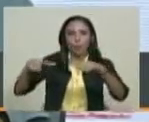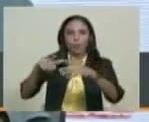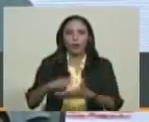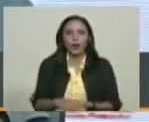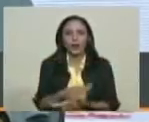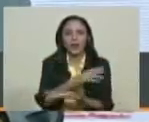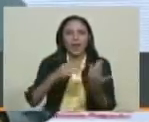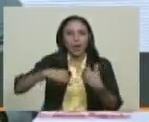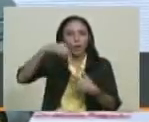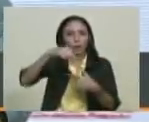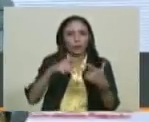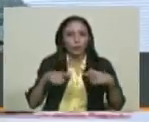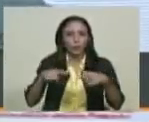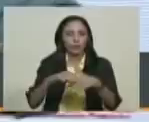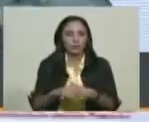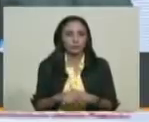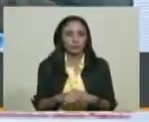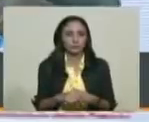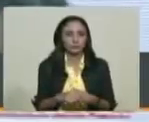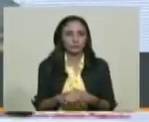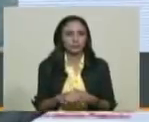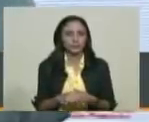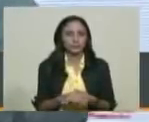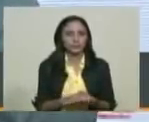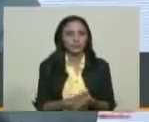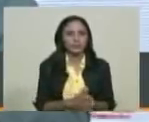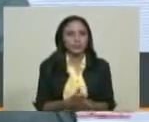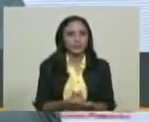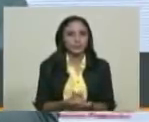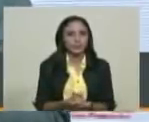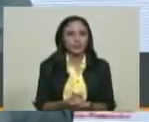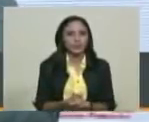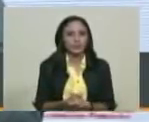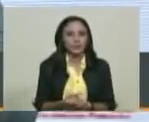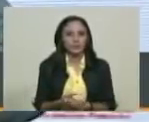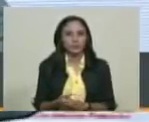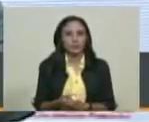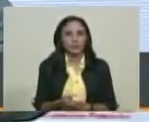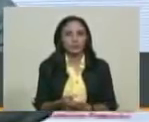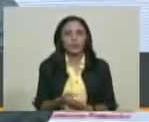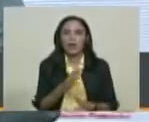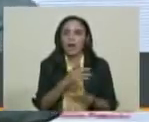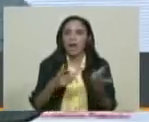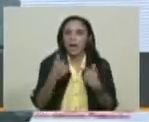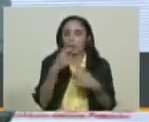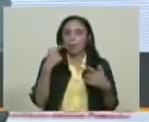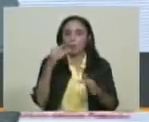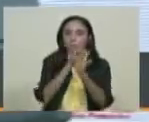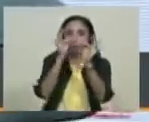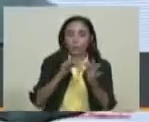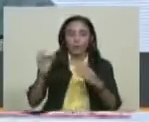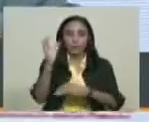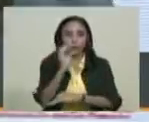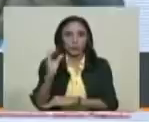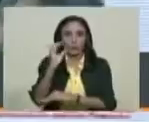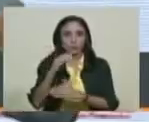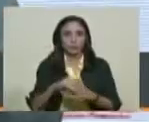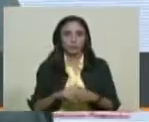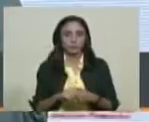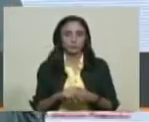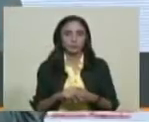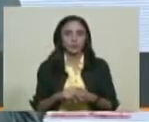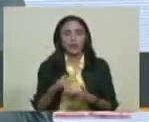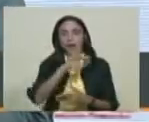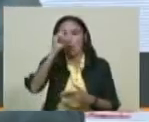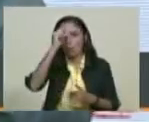en el norte de Santander, Colombia. Nos financiaron de esta forma, nos hicieron de esta forma, y para entrar a Colombia hice esto con Julio